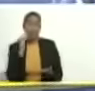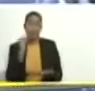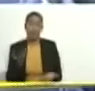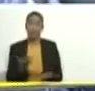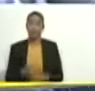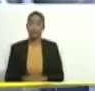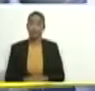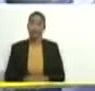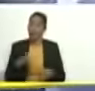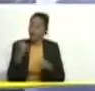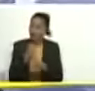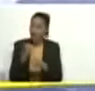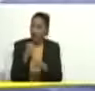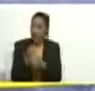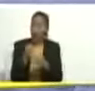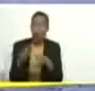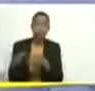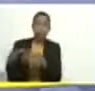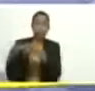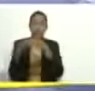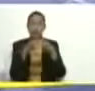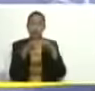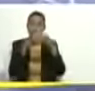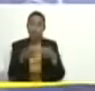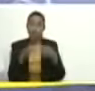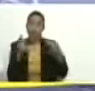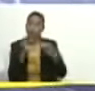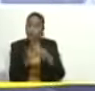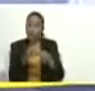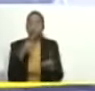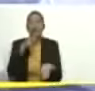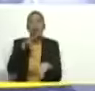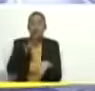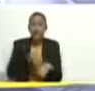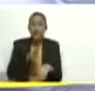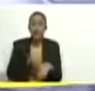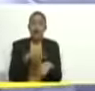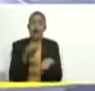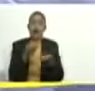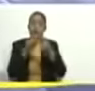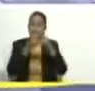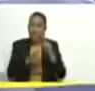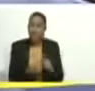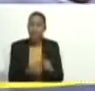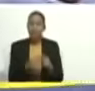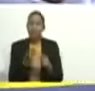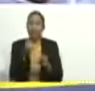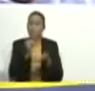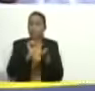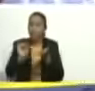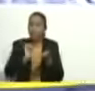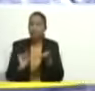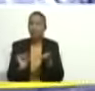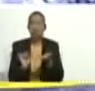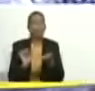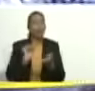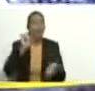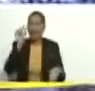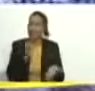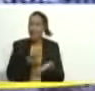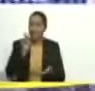al trabajo colectivo, a la honestidad, a la distribución de recursos, a la efectividad, a la